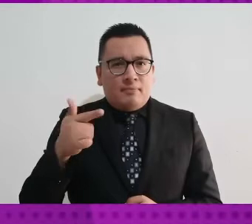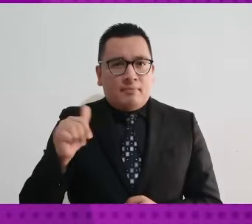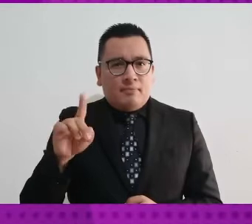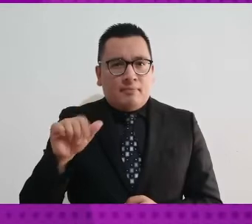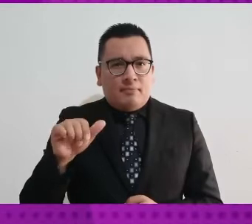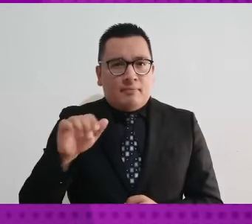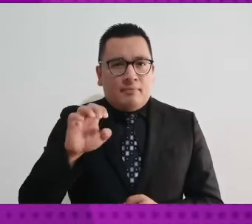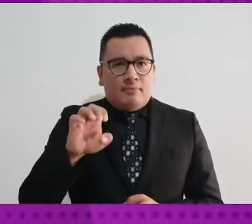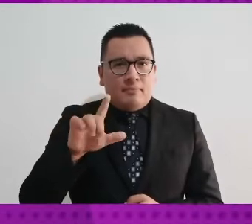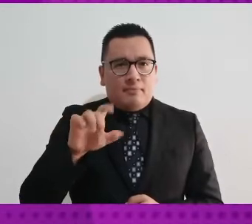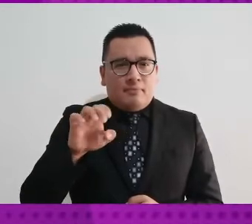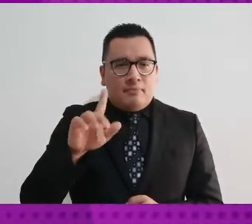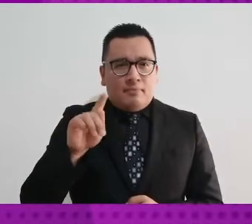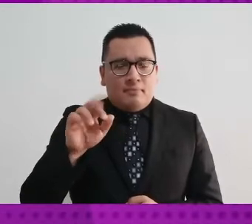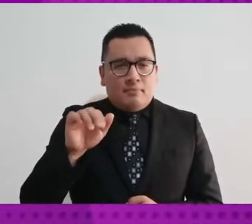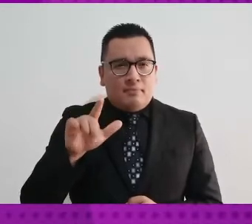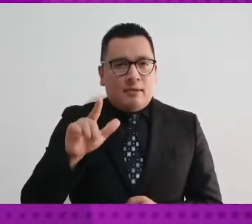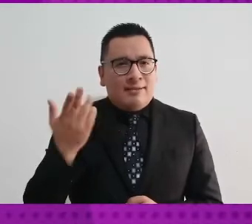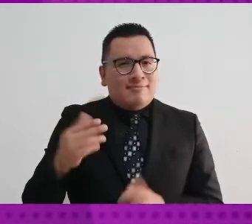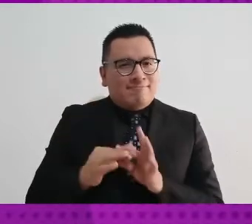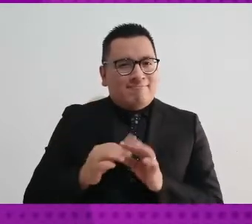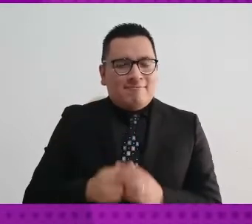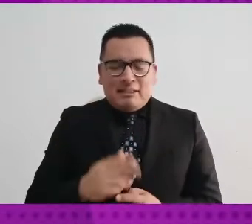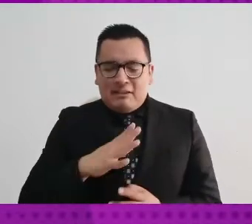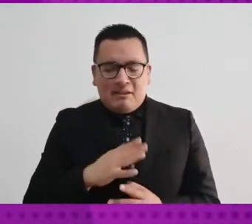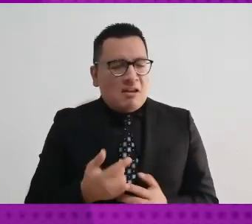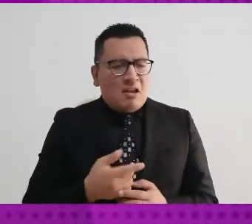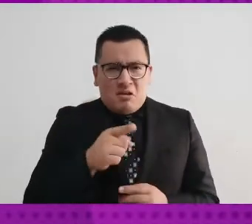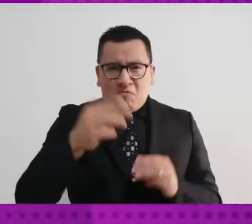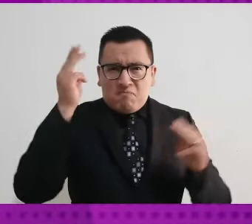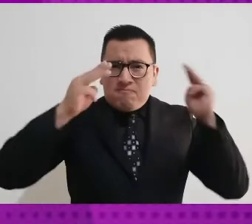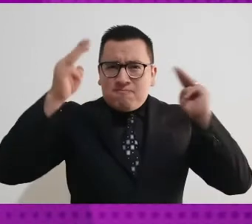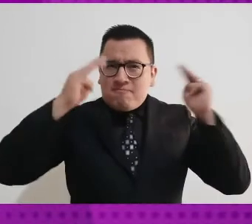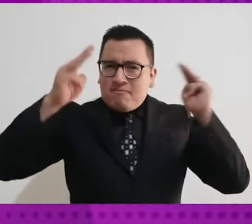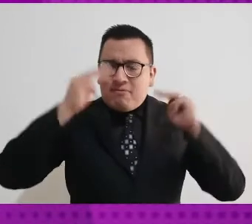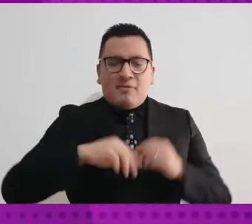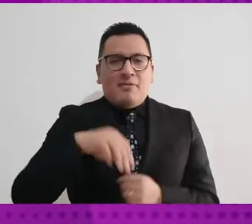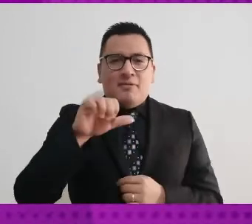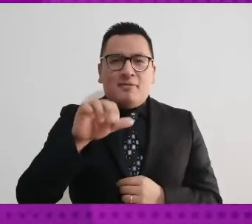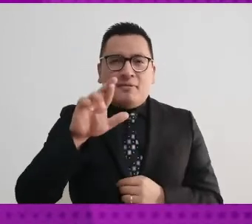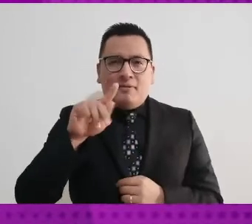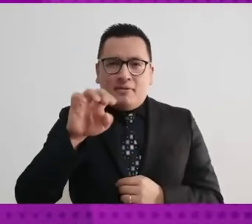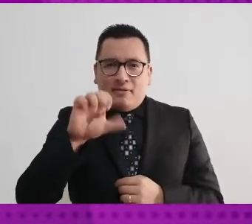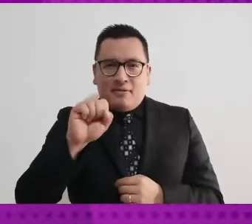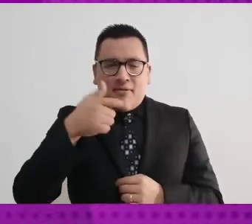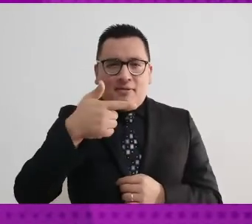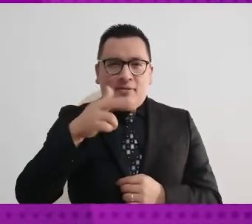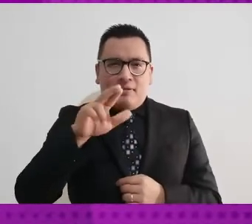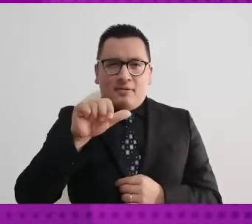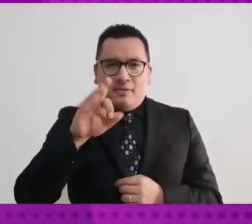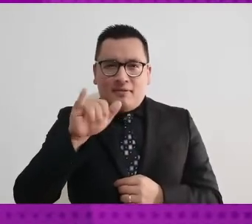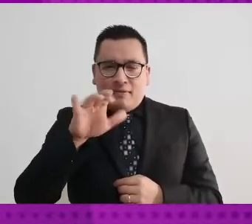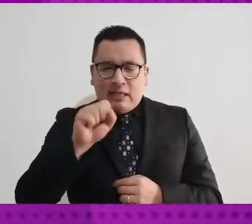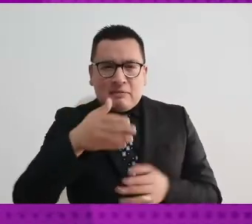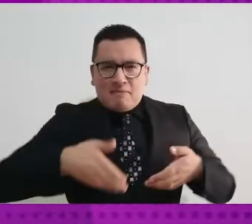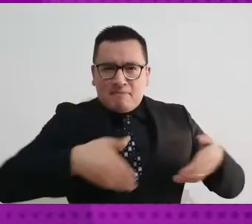en esta exhibición que está aquí en Saltillo, en el Museo de Artes Gráficas, en la calle de Jicotencal.